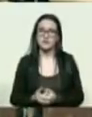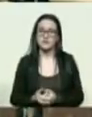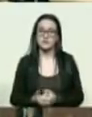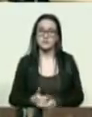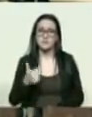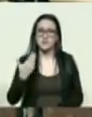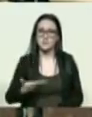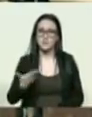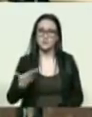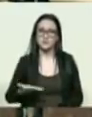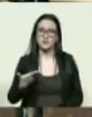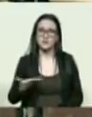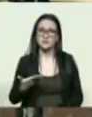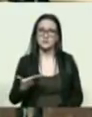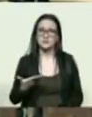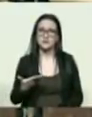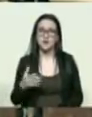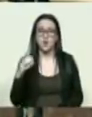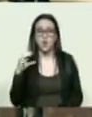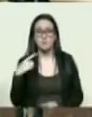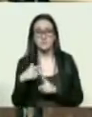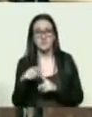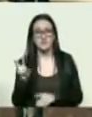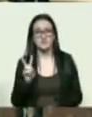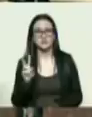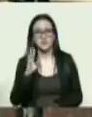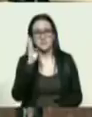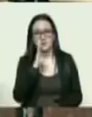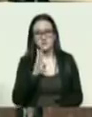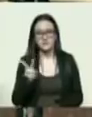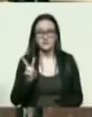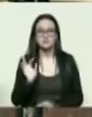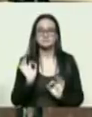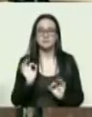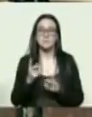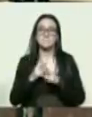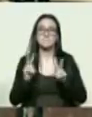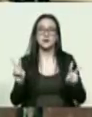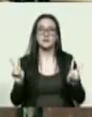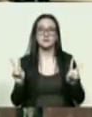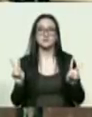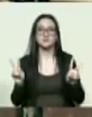prevalecido y va a prevalecer entre Colombia y Venezuela, Brasil y Venezuela, es la paz. La paz y la paz.